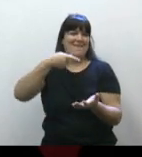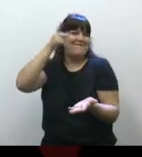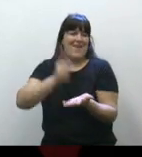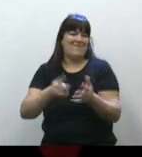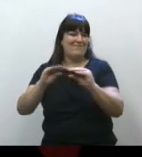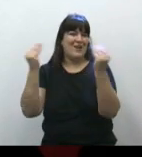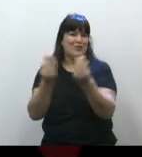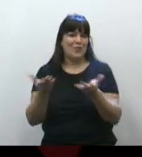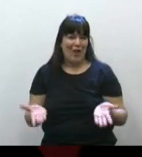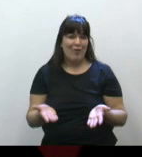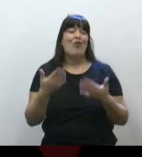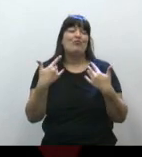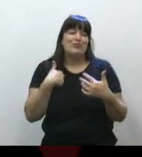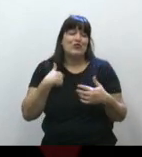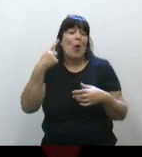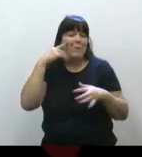sacar